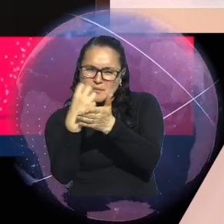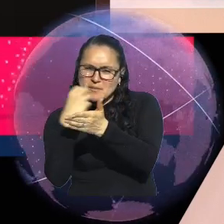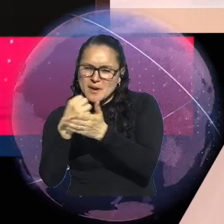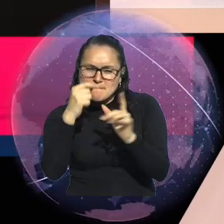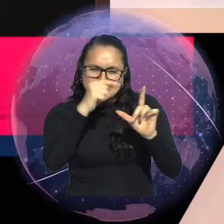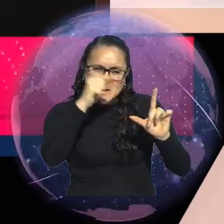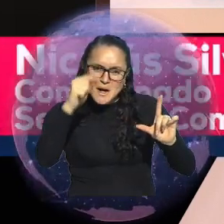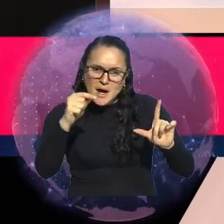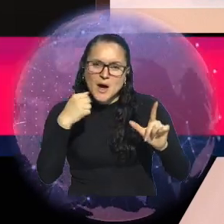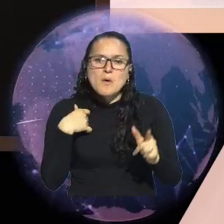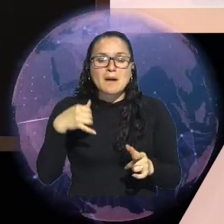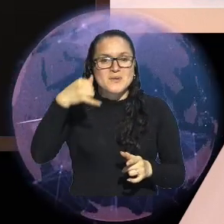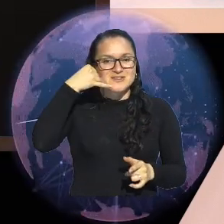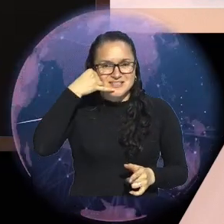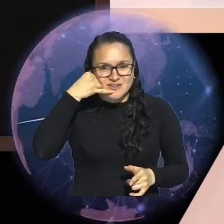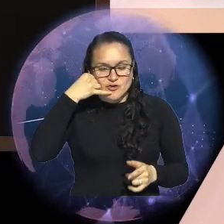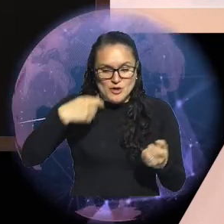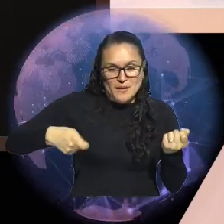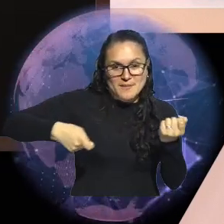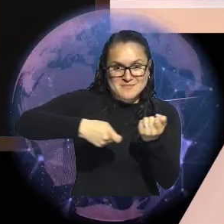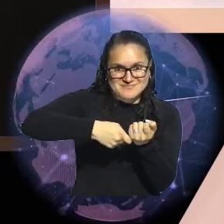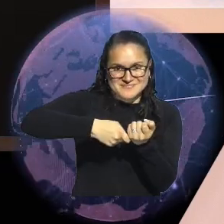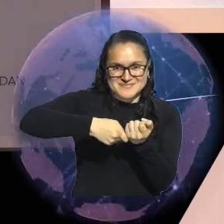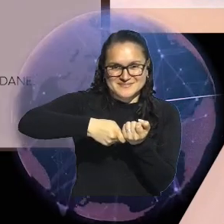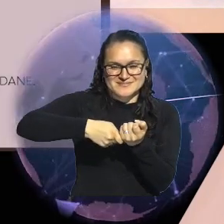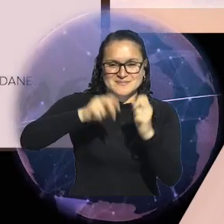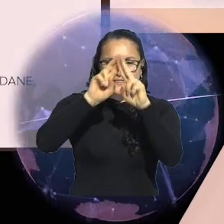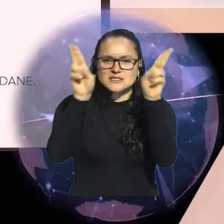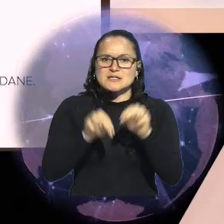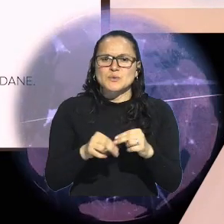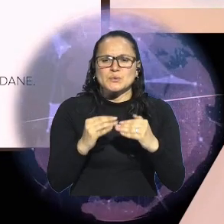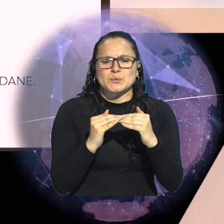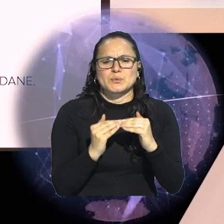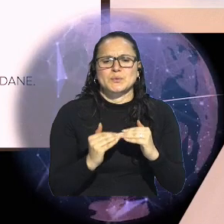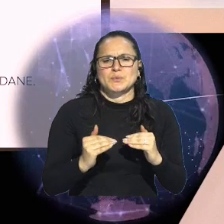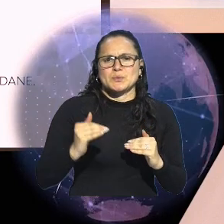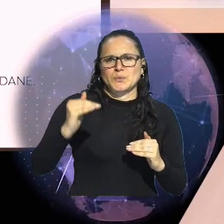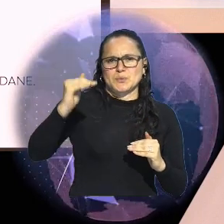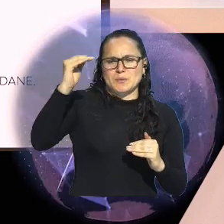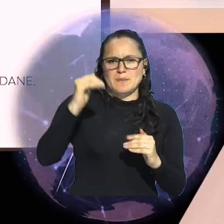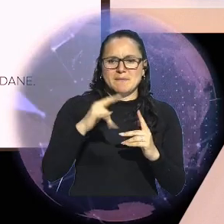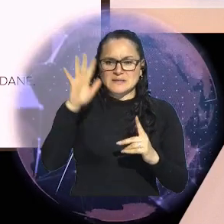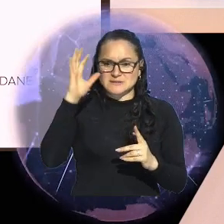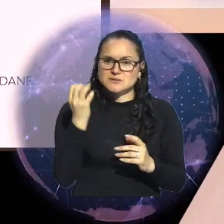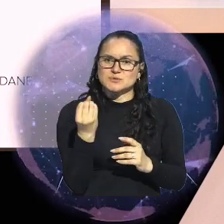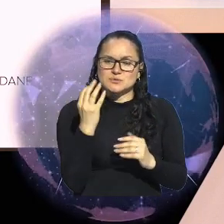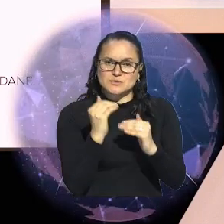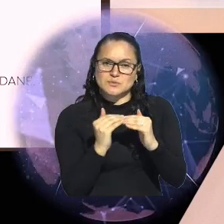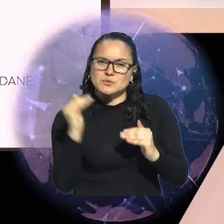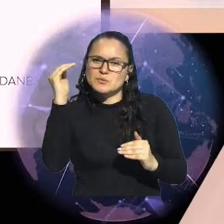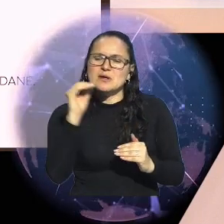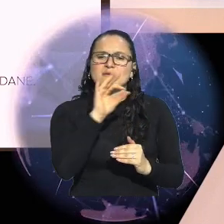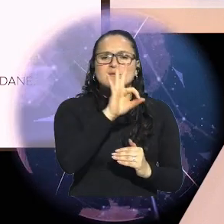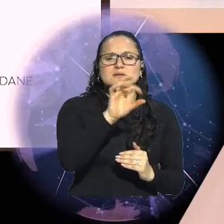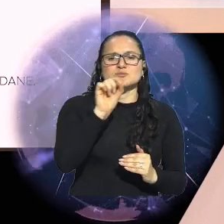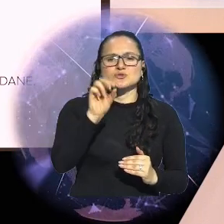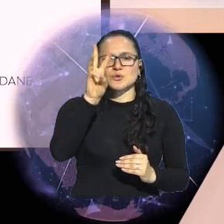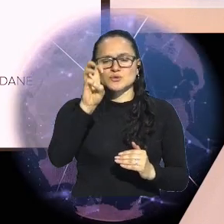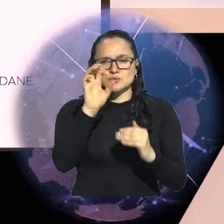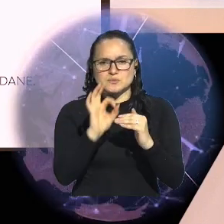internet alcanzaron 6.95 millones y esto representa un crecimiento del 3.8 por ciento frente a lo registrado